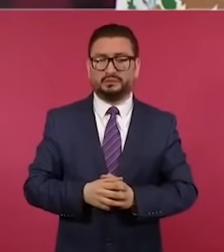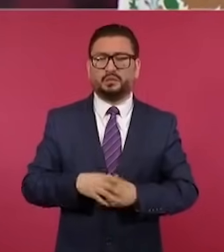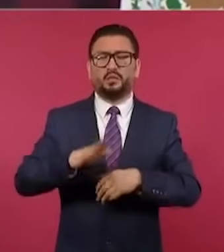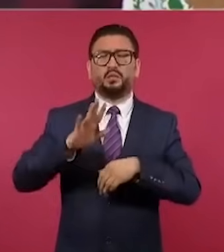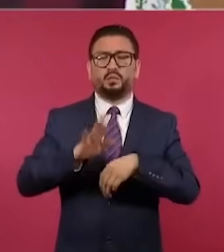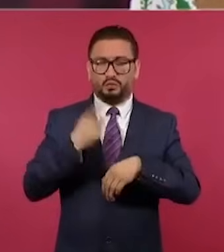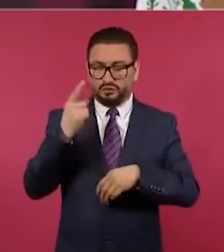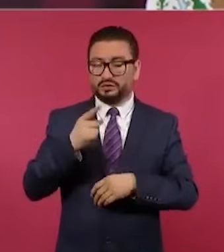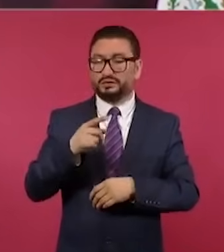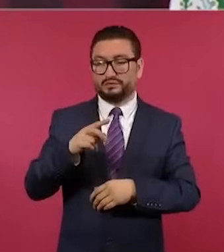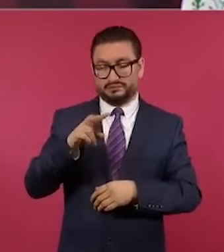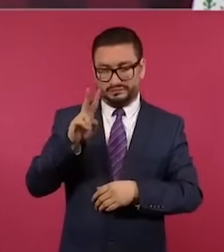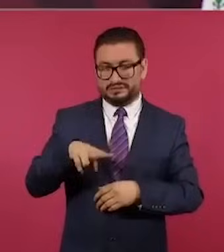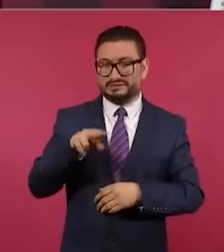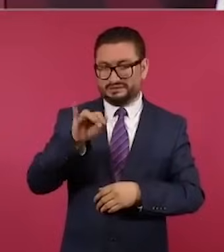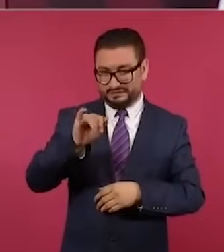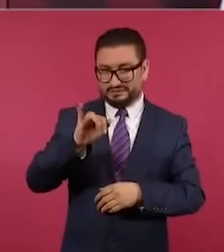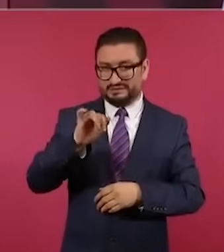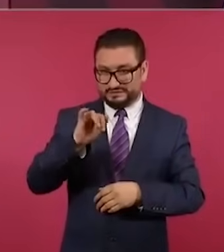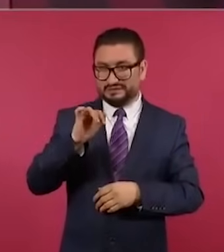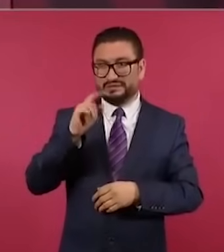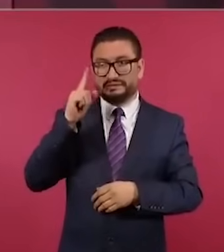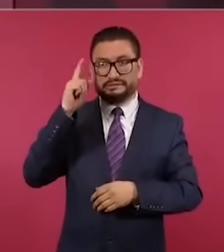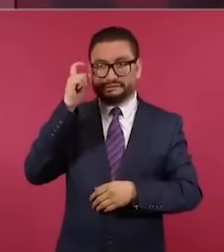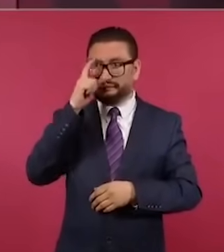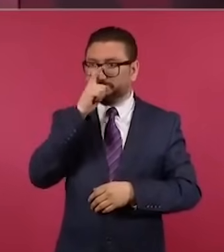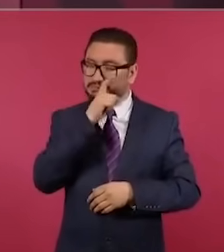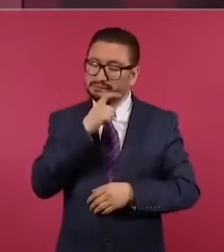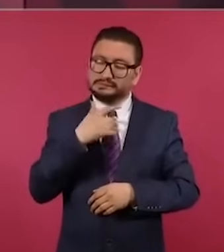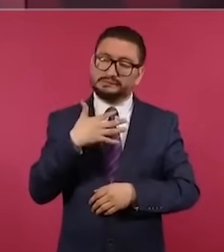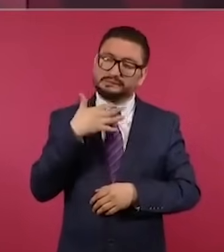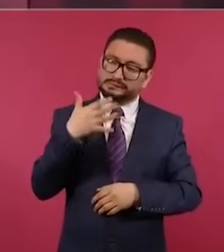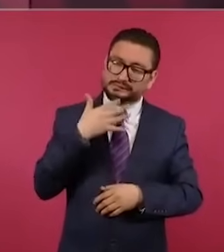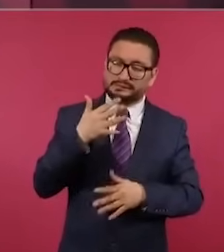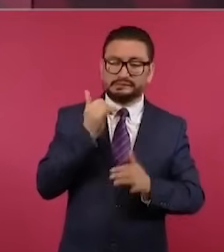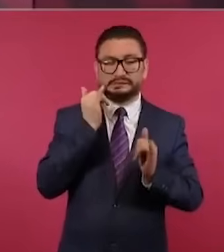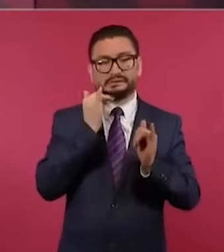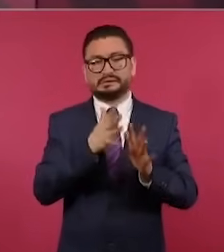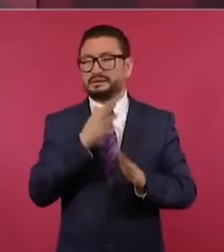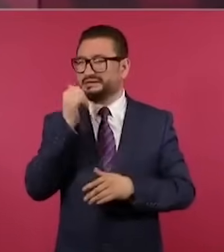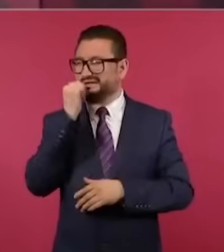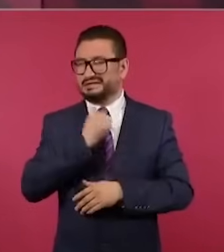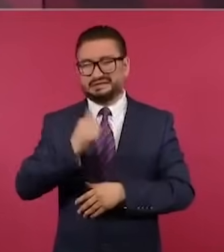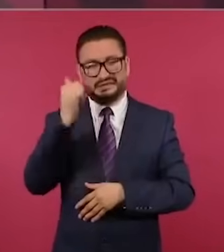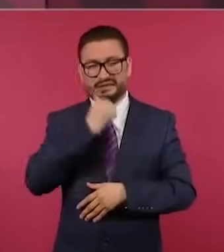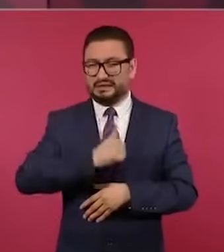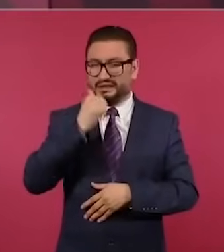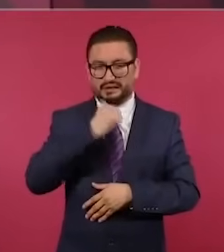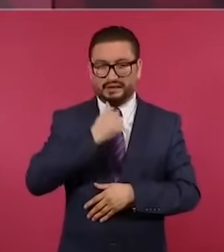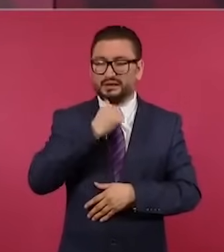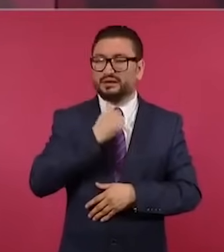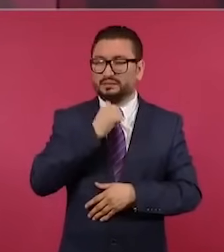porque sí, los dados estaban cargados siempre. Y las cartas